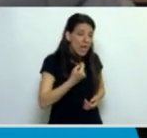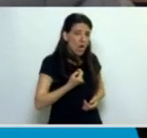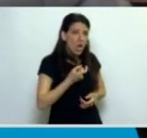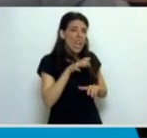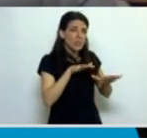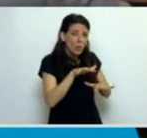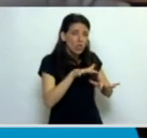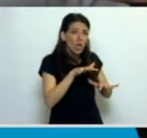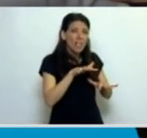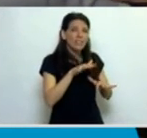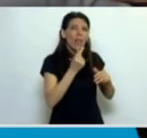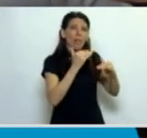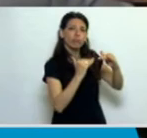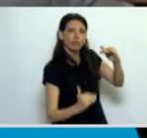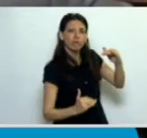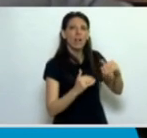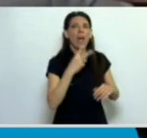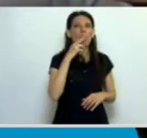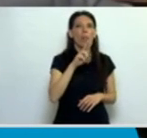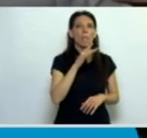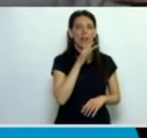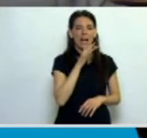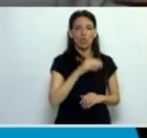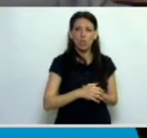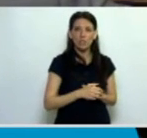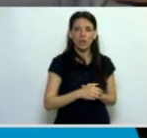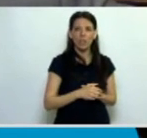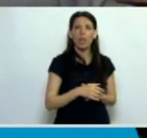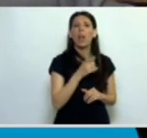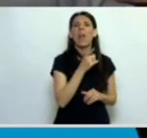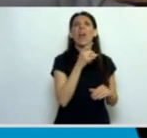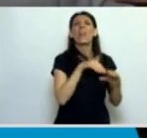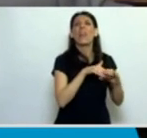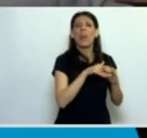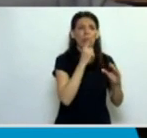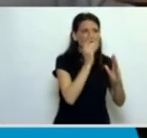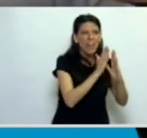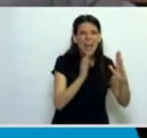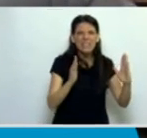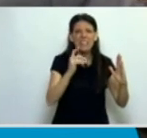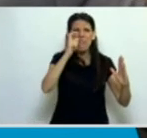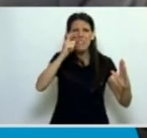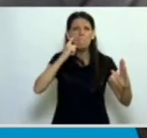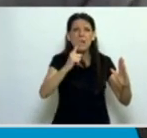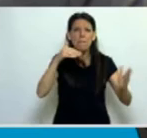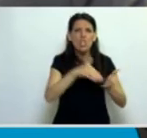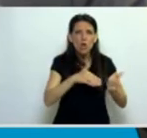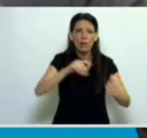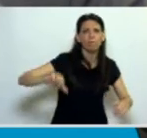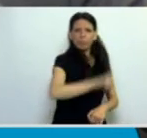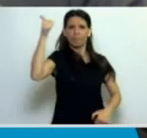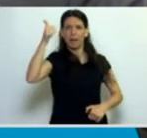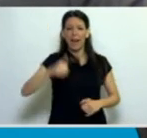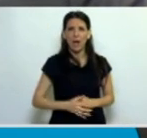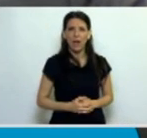de enero del 2014, por el cual en pocos días los bancos ganaron más de 10.000 millones de pesos?